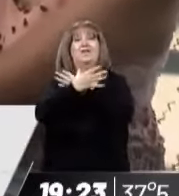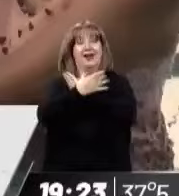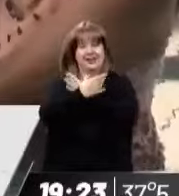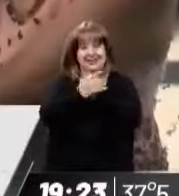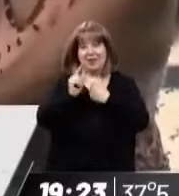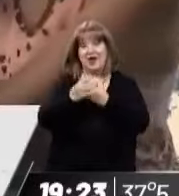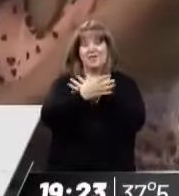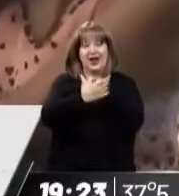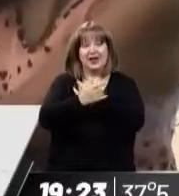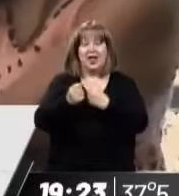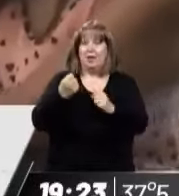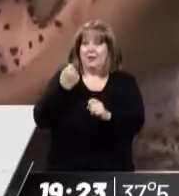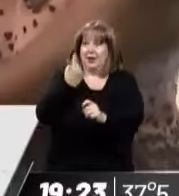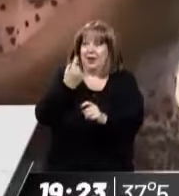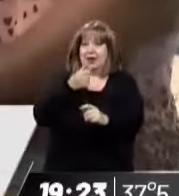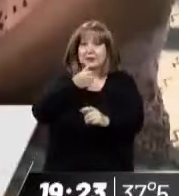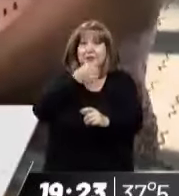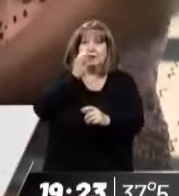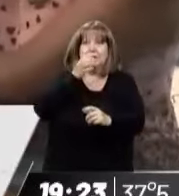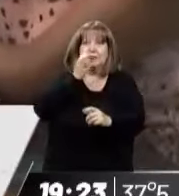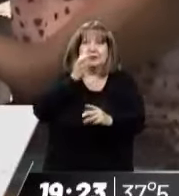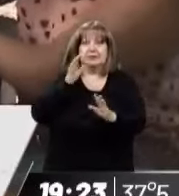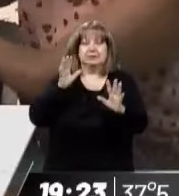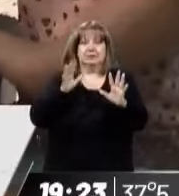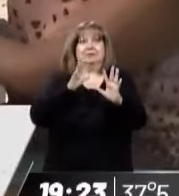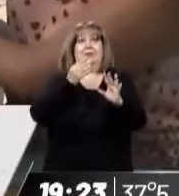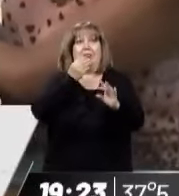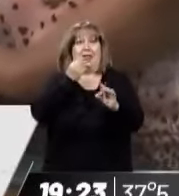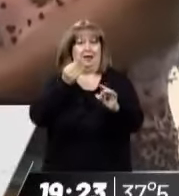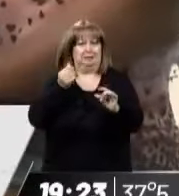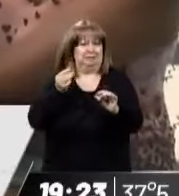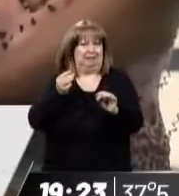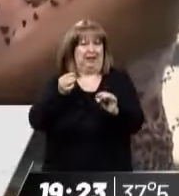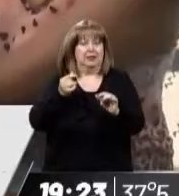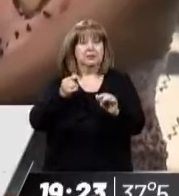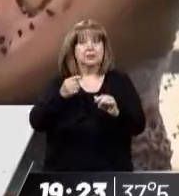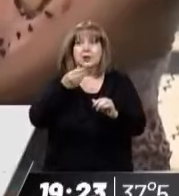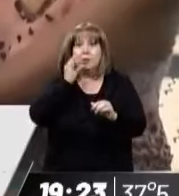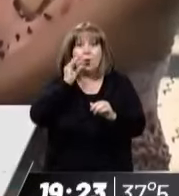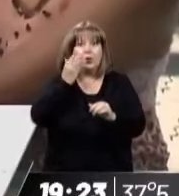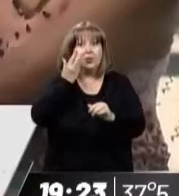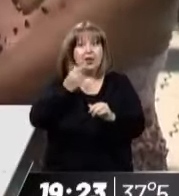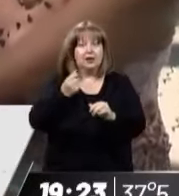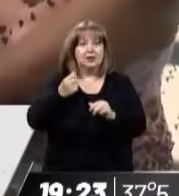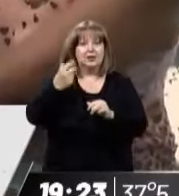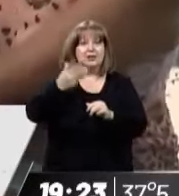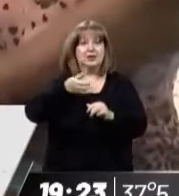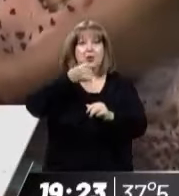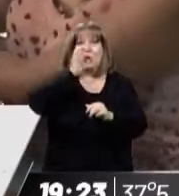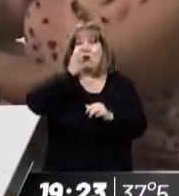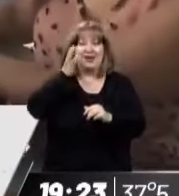Fernet. Ah, bueno, al principio no es bueno. Pero después... Claro, al principio te va a haber parecido el horrible. El primer vaso no es bueno, el segundo se mejora, el tercer, ya.